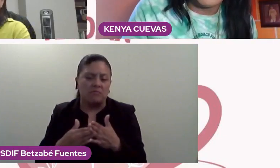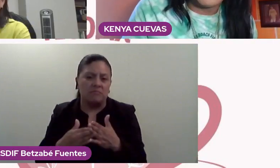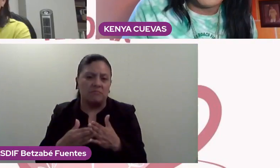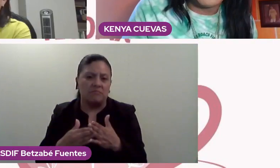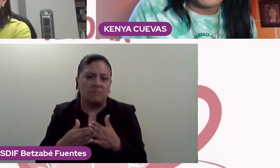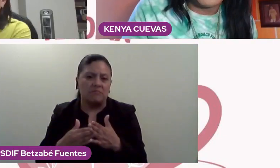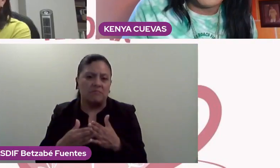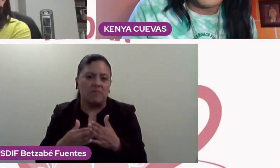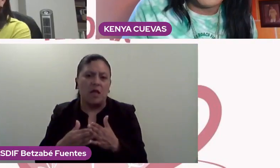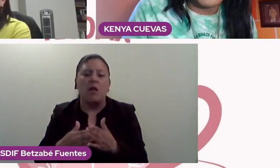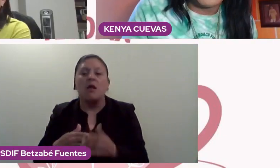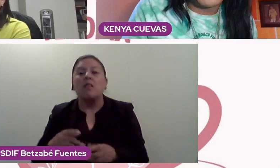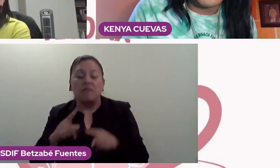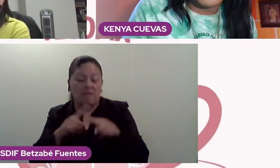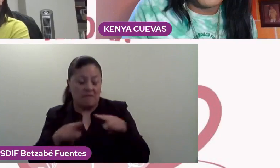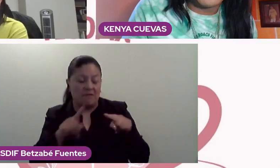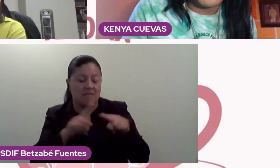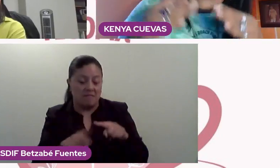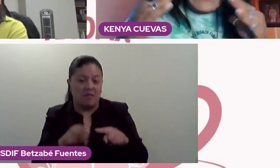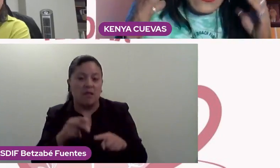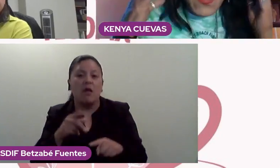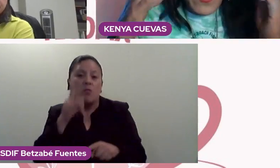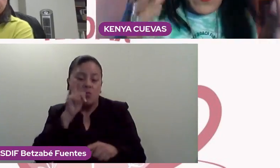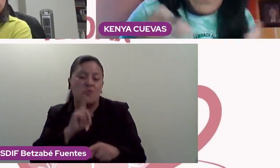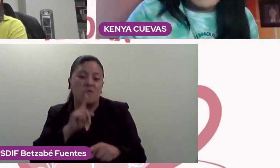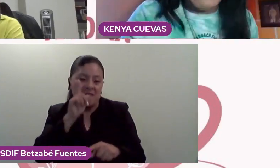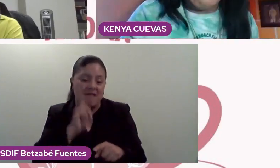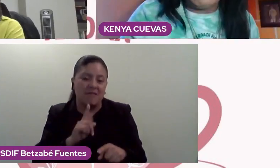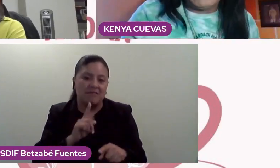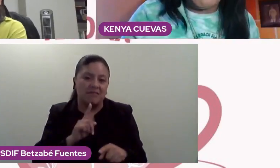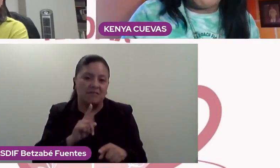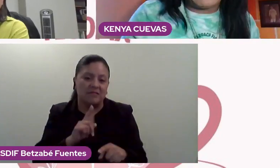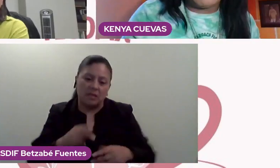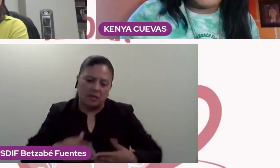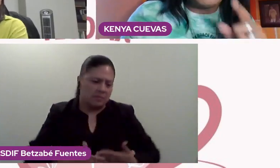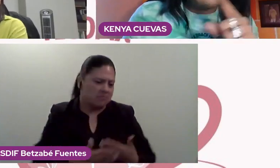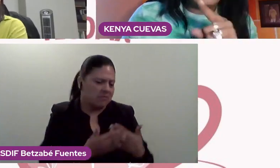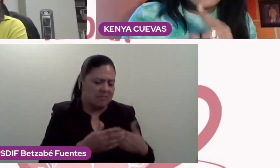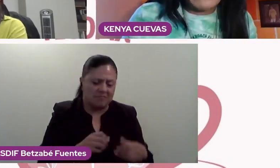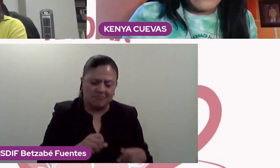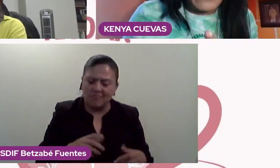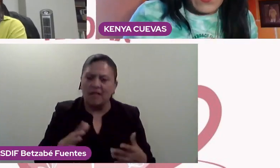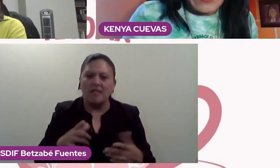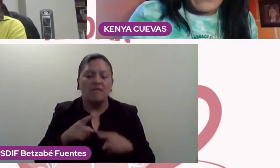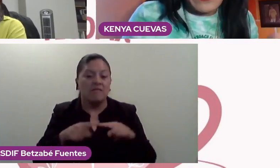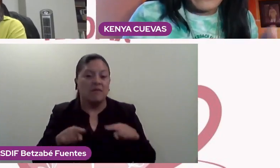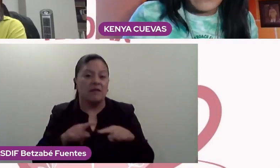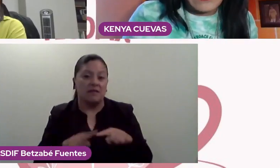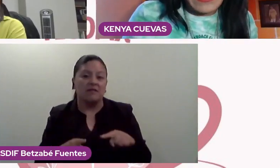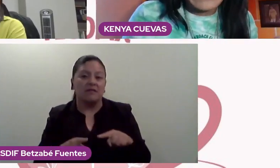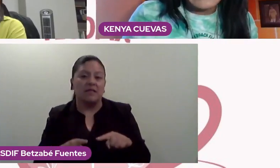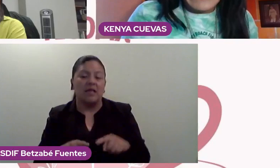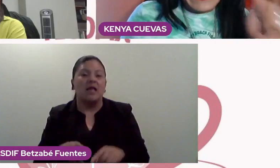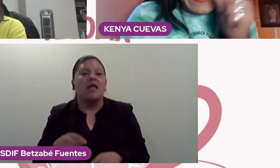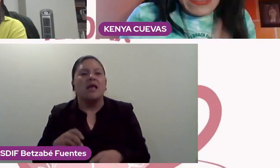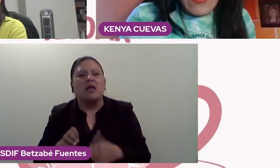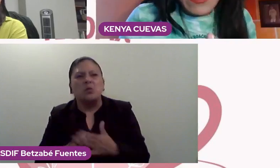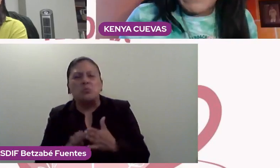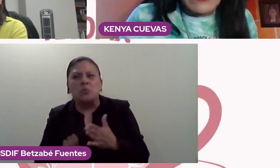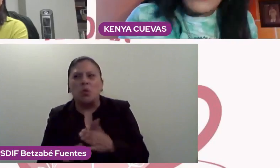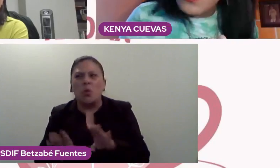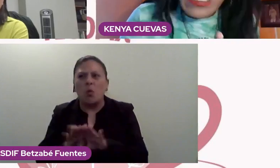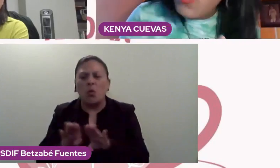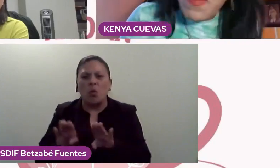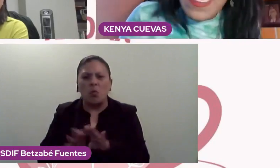el impacto de la violencia es diferenciada y eso lo argumentábamos siempre, ¿no? Cómo nos iba colocando la sociedad en